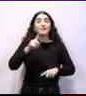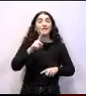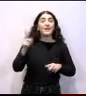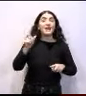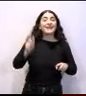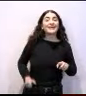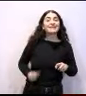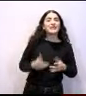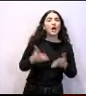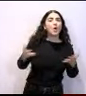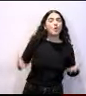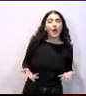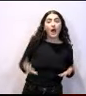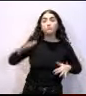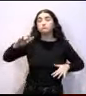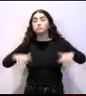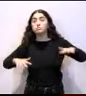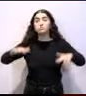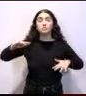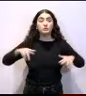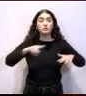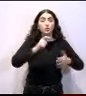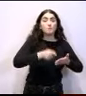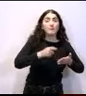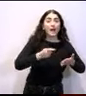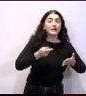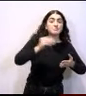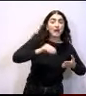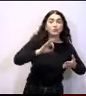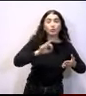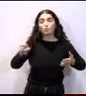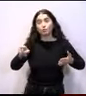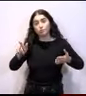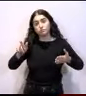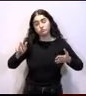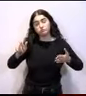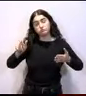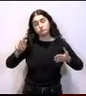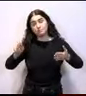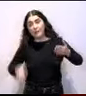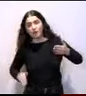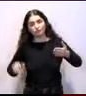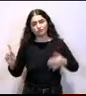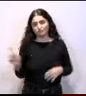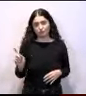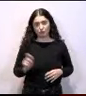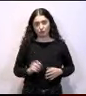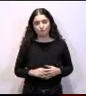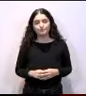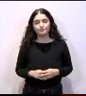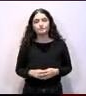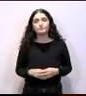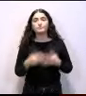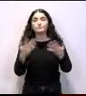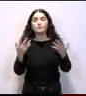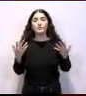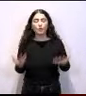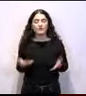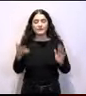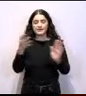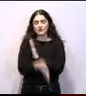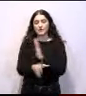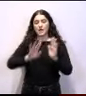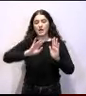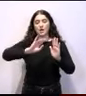a la ciudadanía ni, por supuesto, a las empresas. En definitiva, nos encontramos ante un proyecto de ley